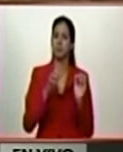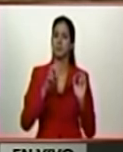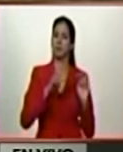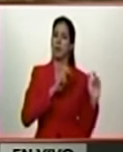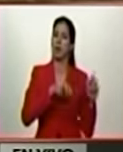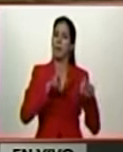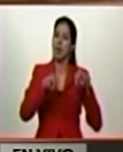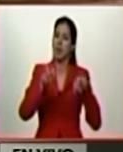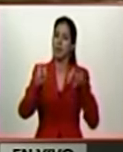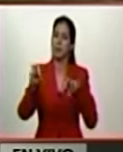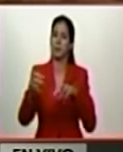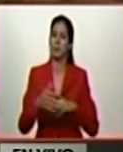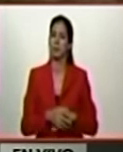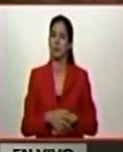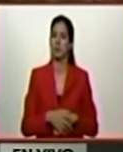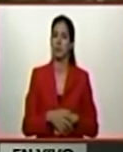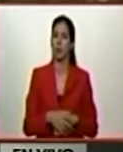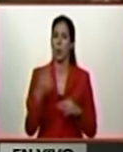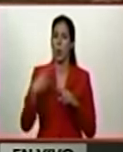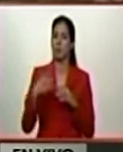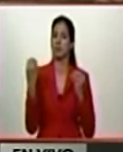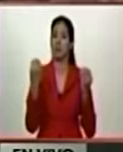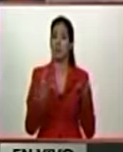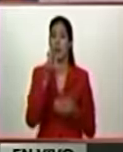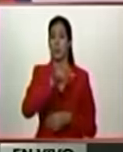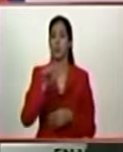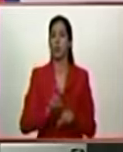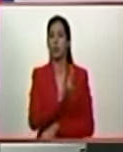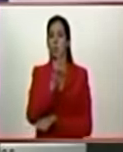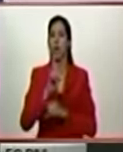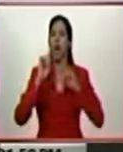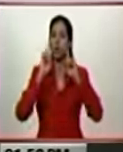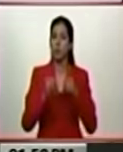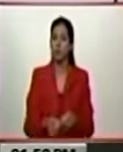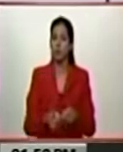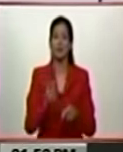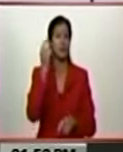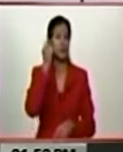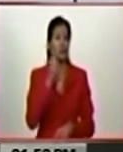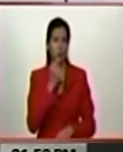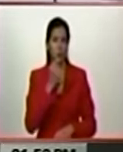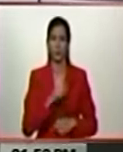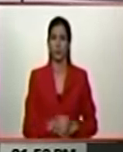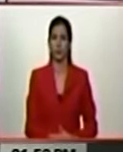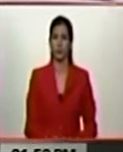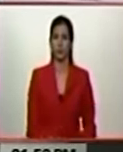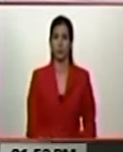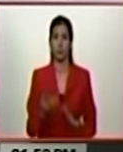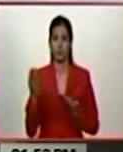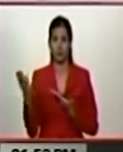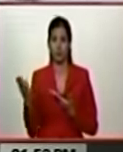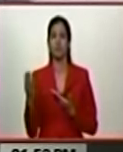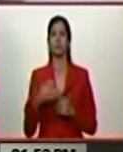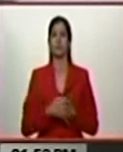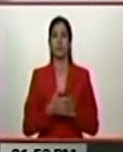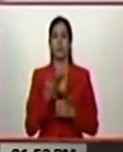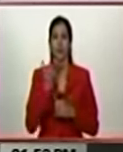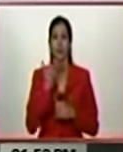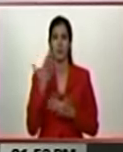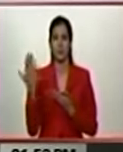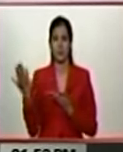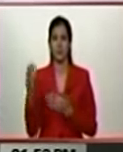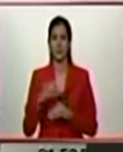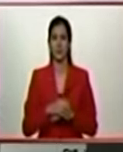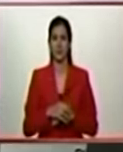el equipamiento que hoy también estamos entregando a los usuarios de la autopista Gran Mariscal de Ayacucho. Aquí están los